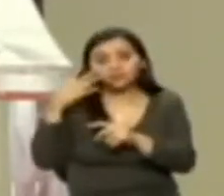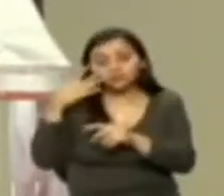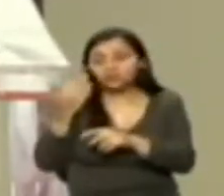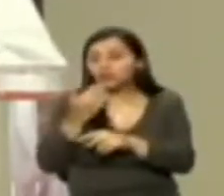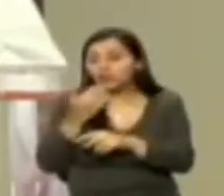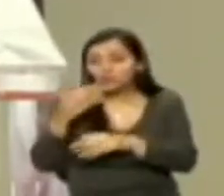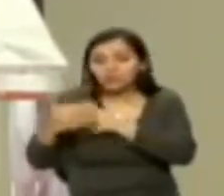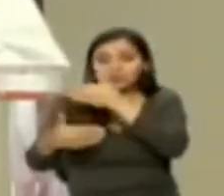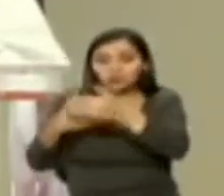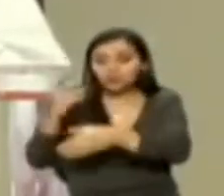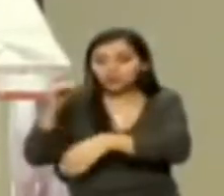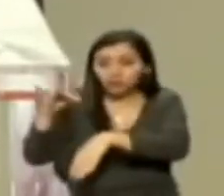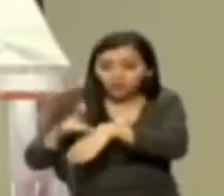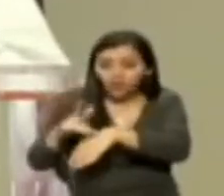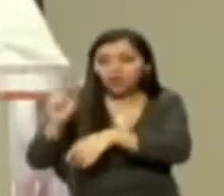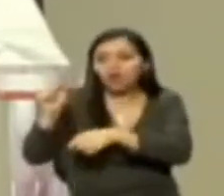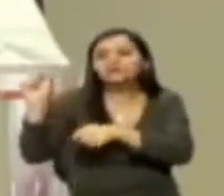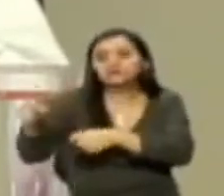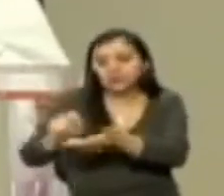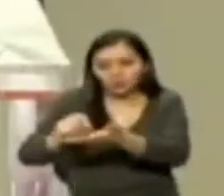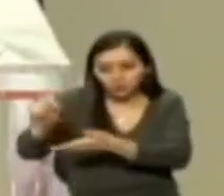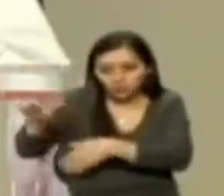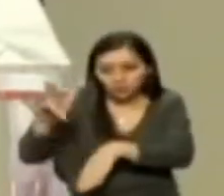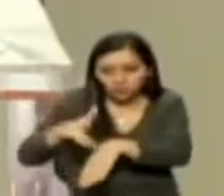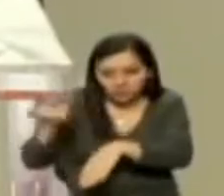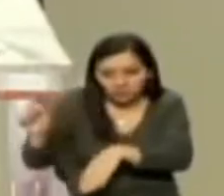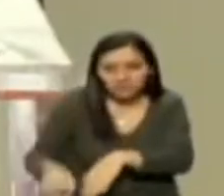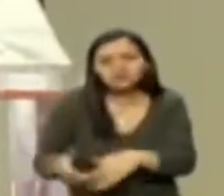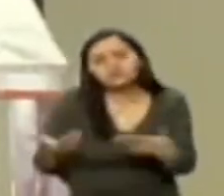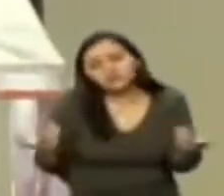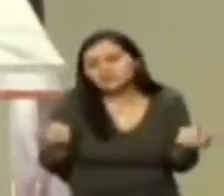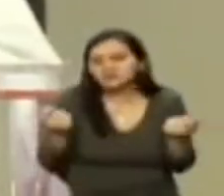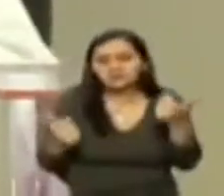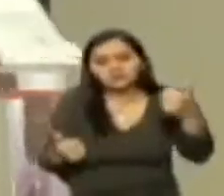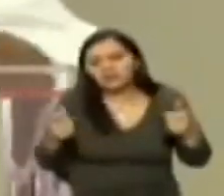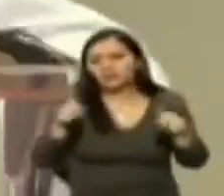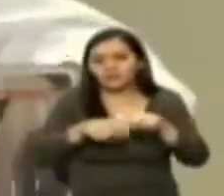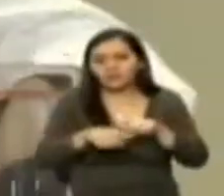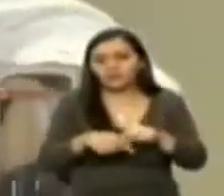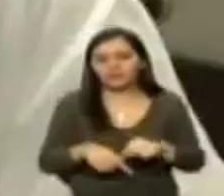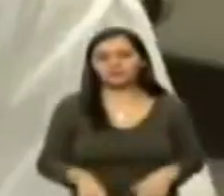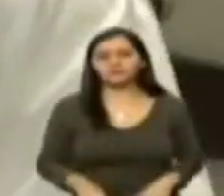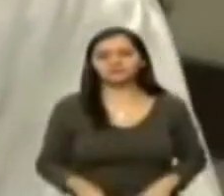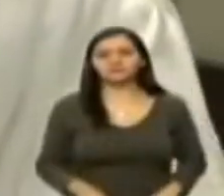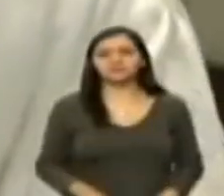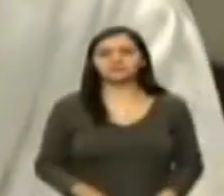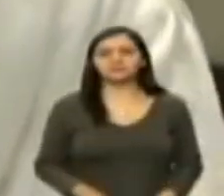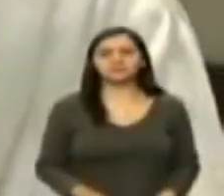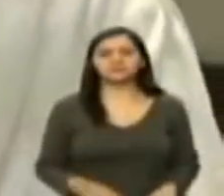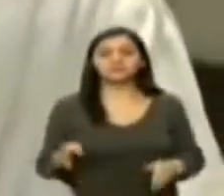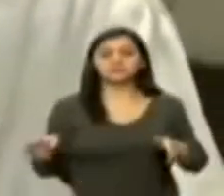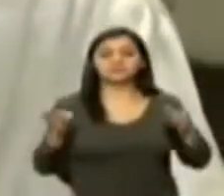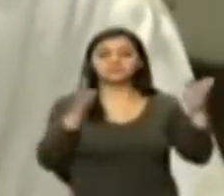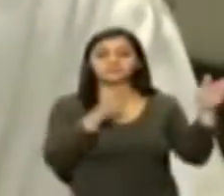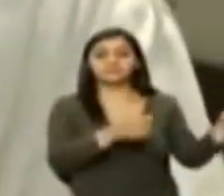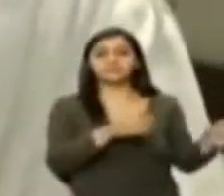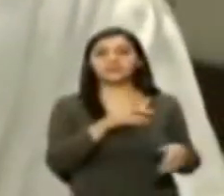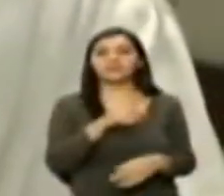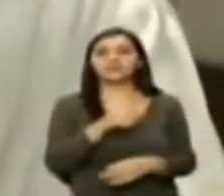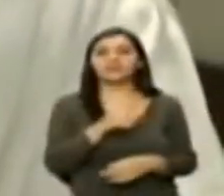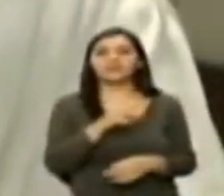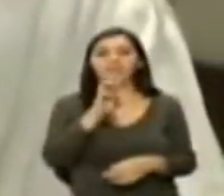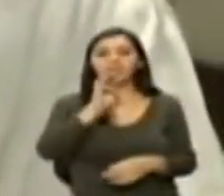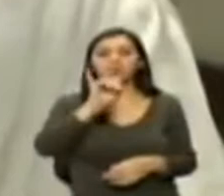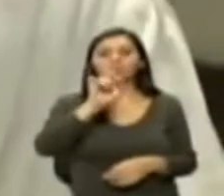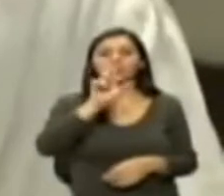dado lo sensible del ecosistema de las Galápagos, algo similar para Amazonía. El siguiente periodista invitado es